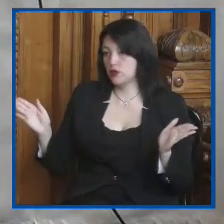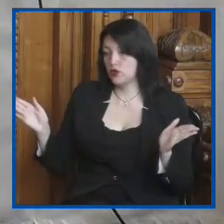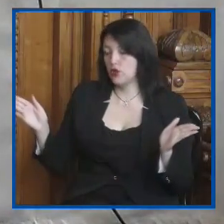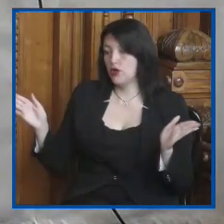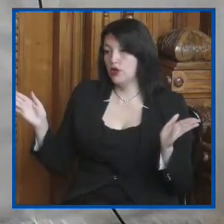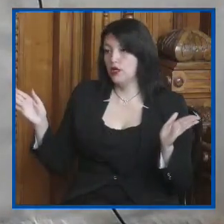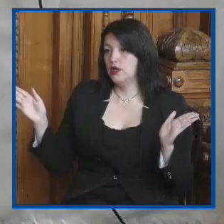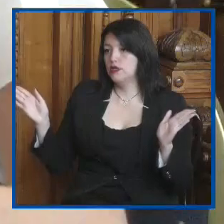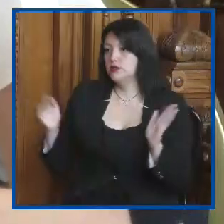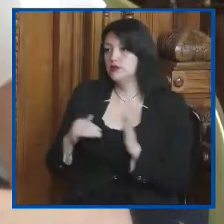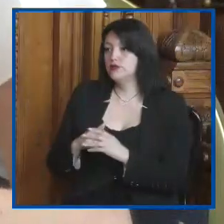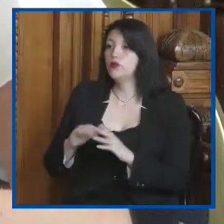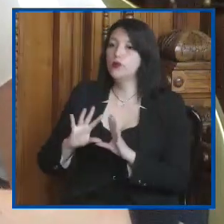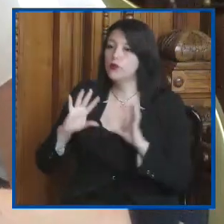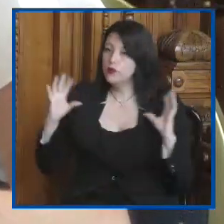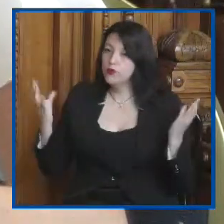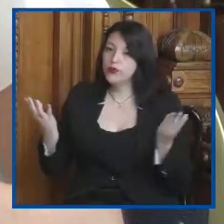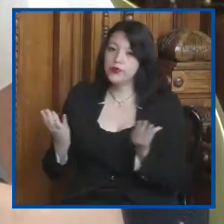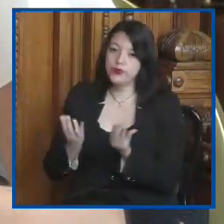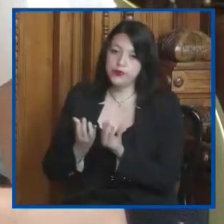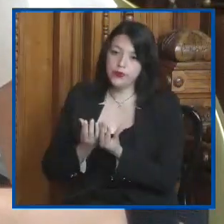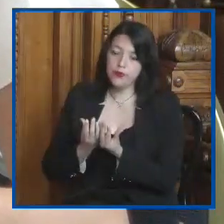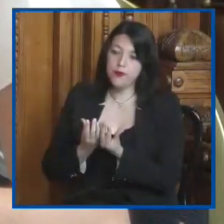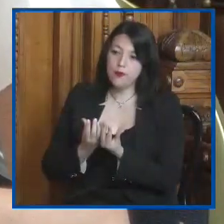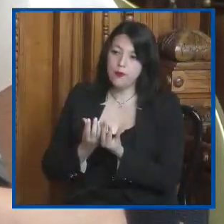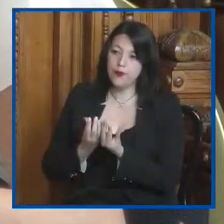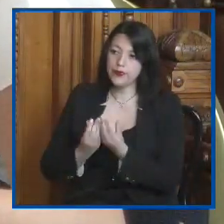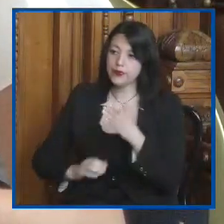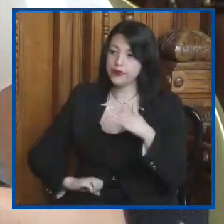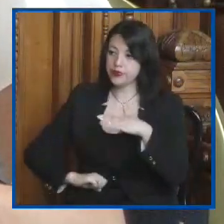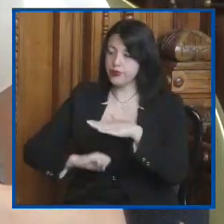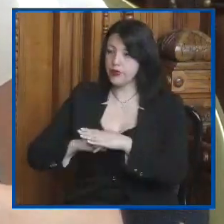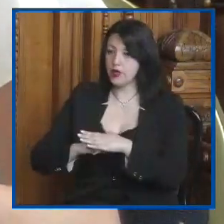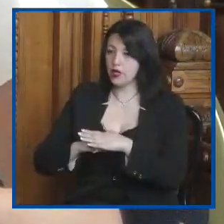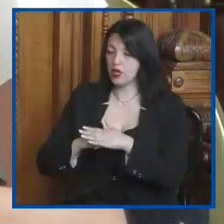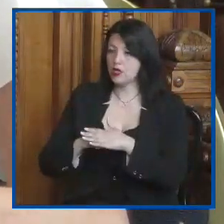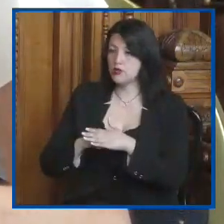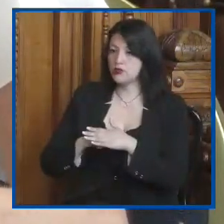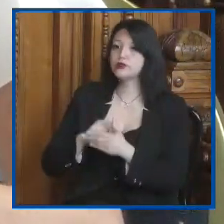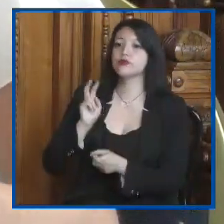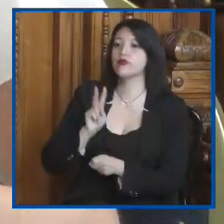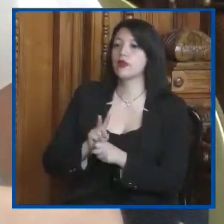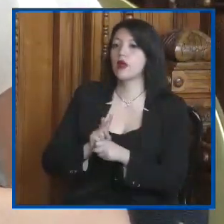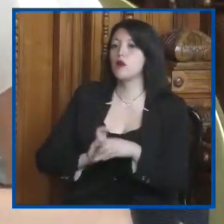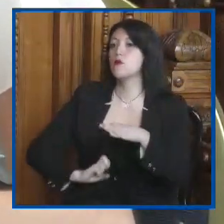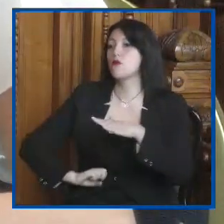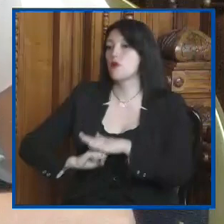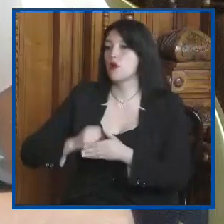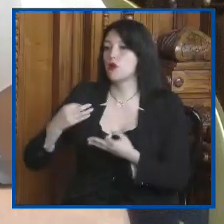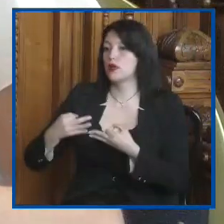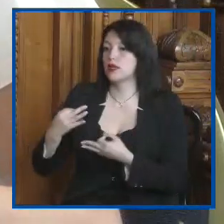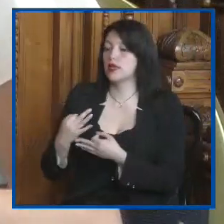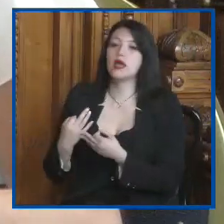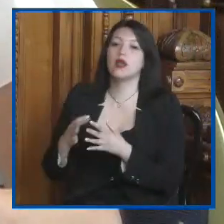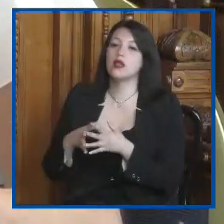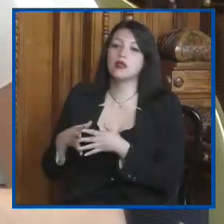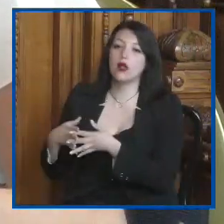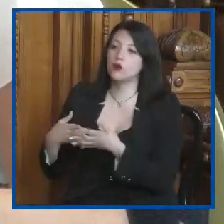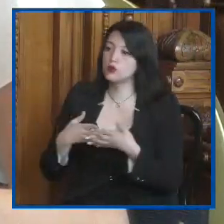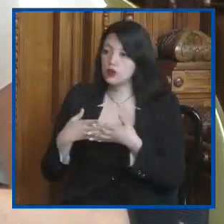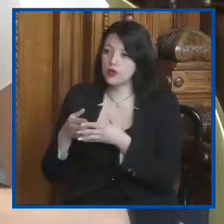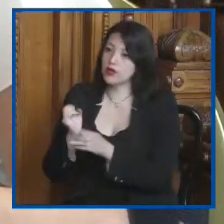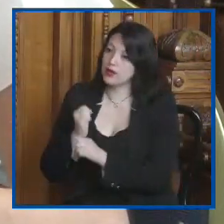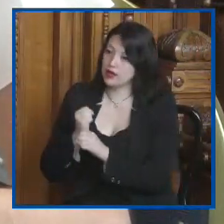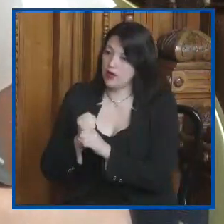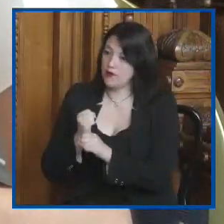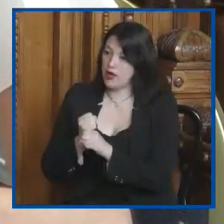a nivel mundial tanto el Poder Ejecutivo y el Poder Legislativo en Estados Unidos y demás trabajan en